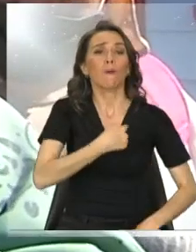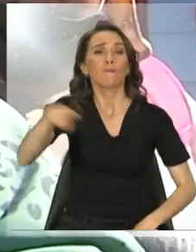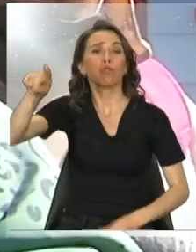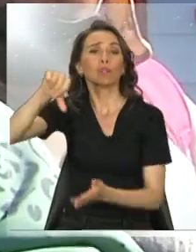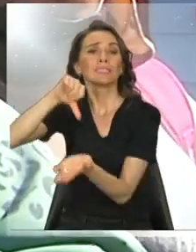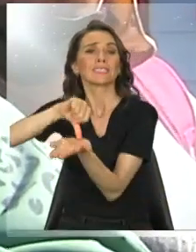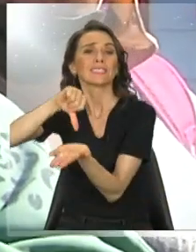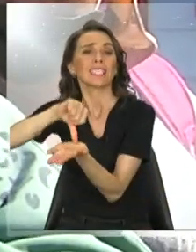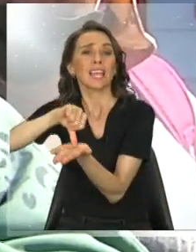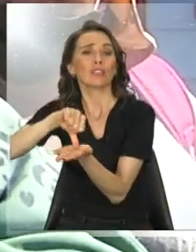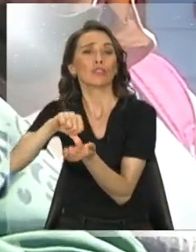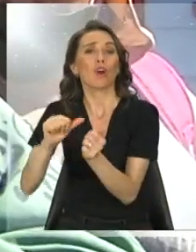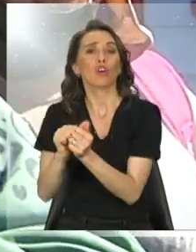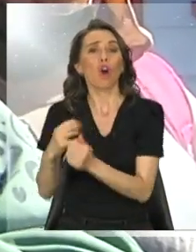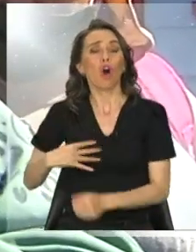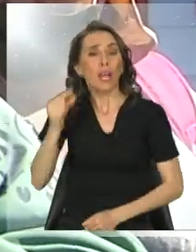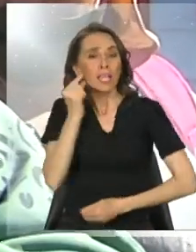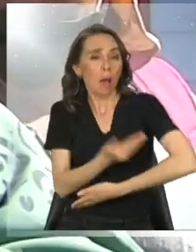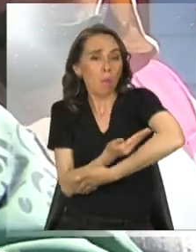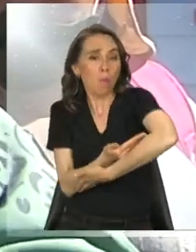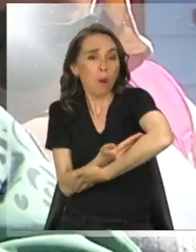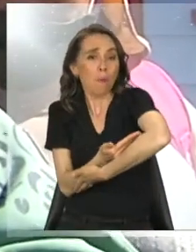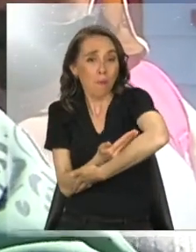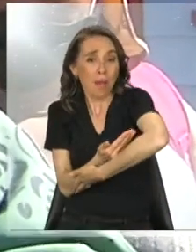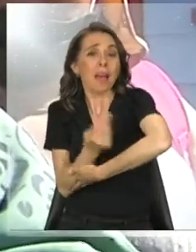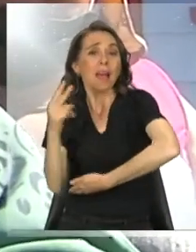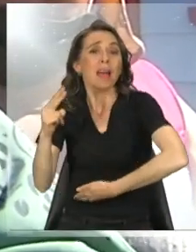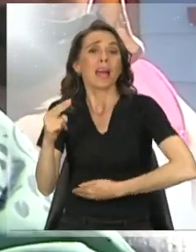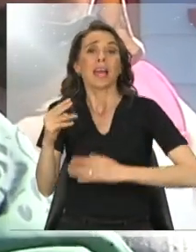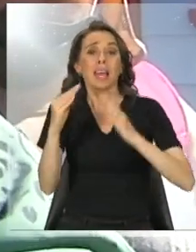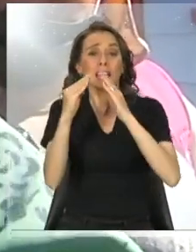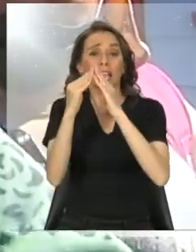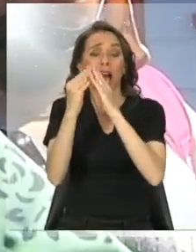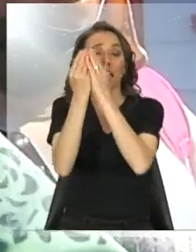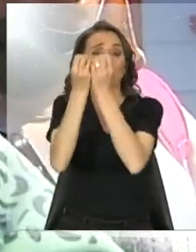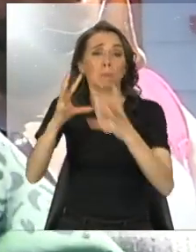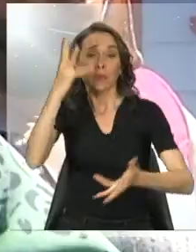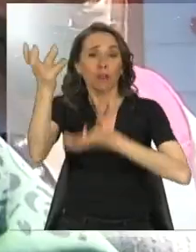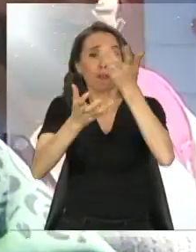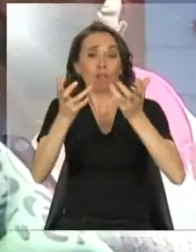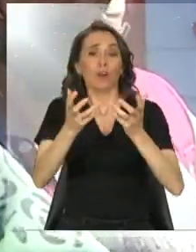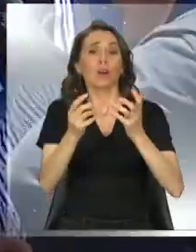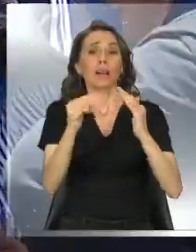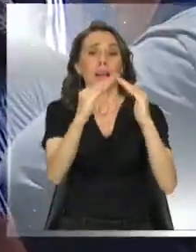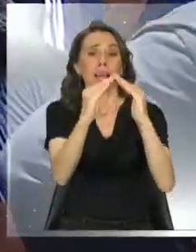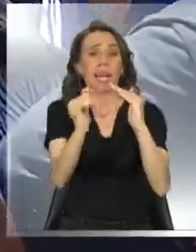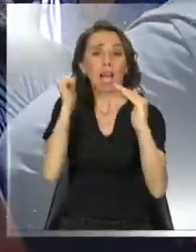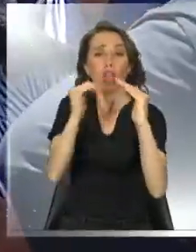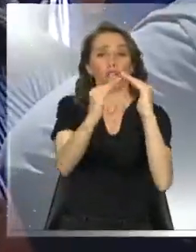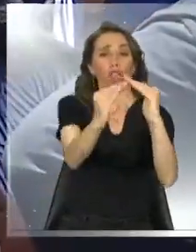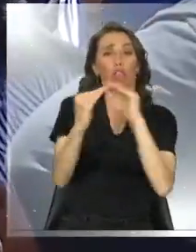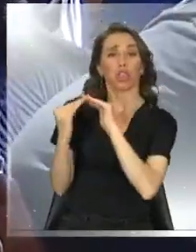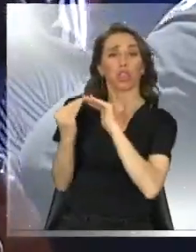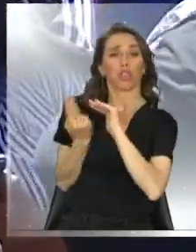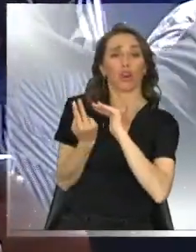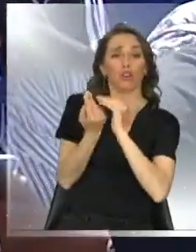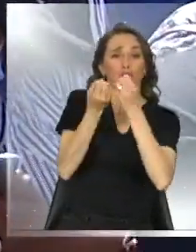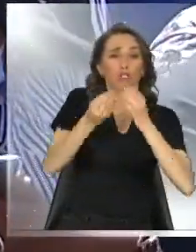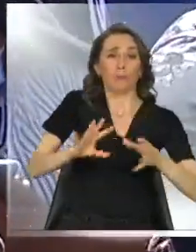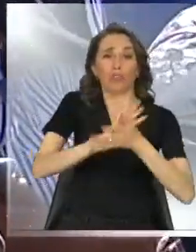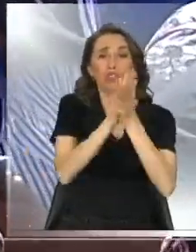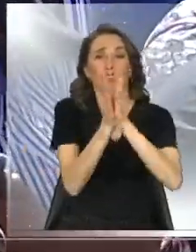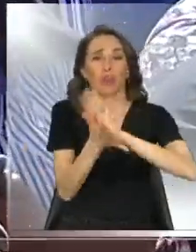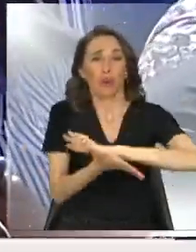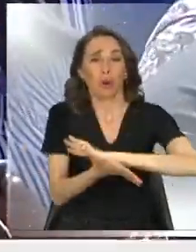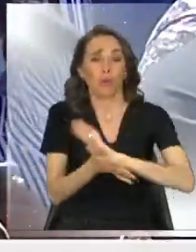centro con mi hija y su bebé que tiene ella. Ella perdió su casita porque tenía casita atrás igual. Que perdimos todo. Todo. Entonces,